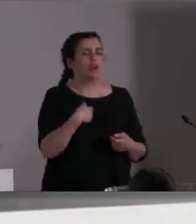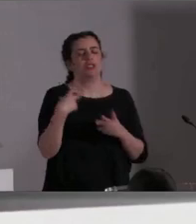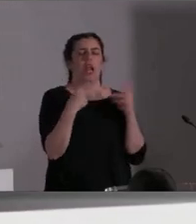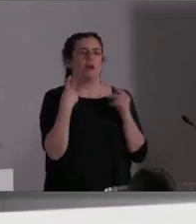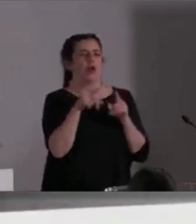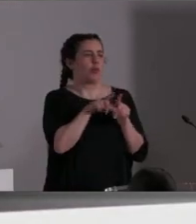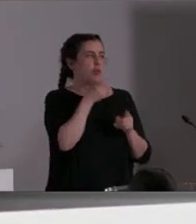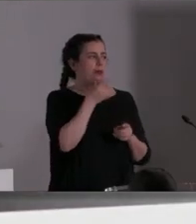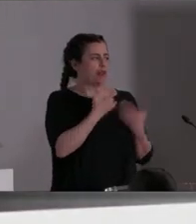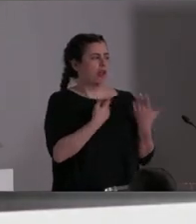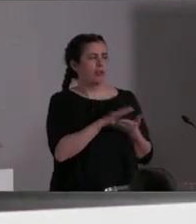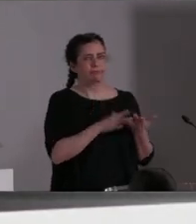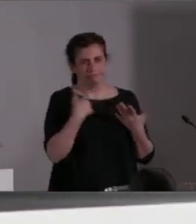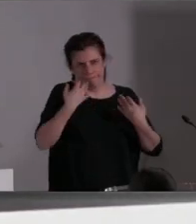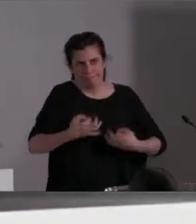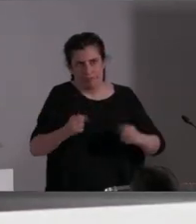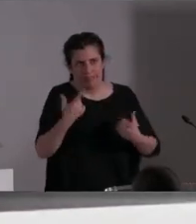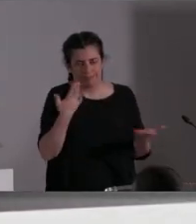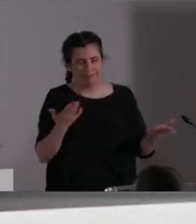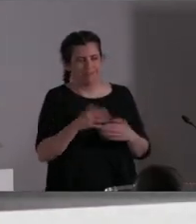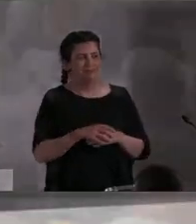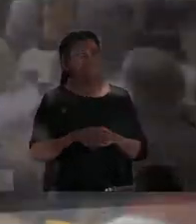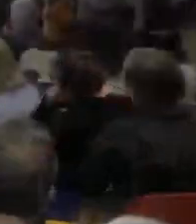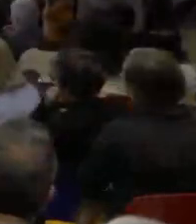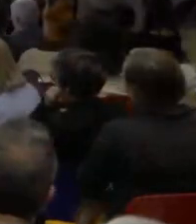ver el convenio. Saludos a nuestros streamers.